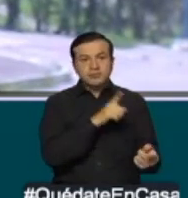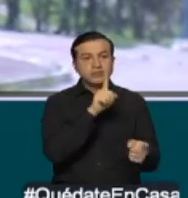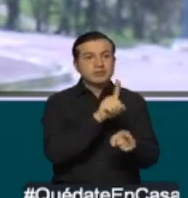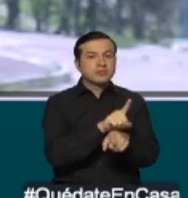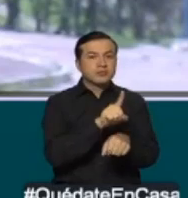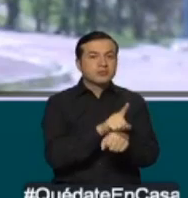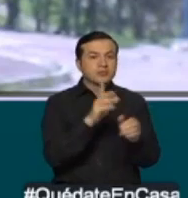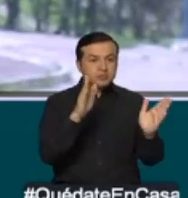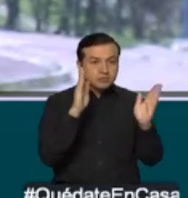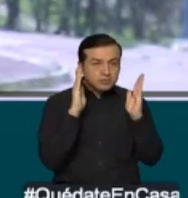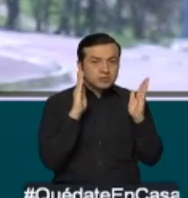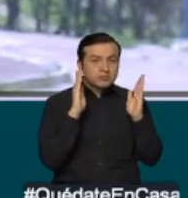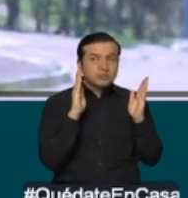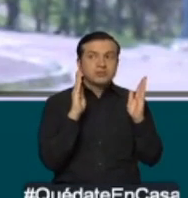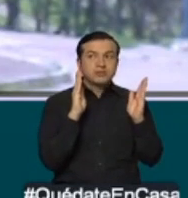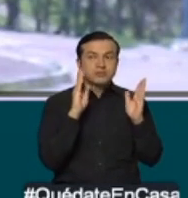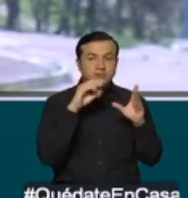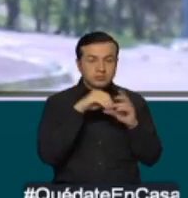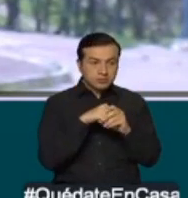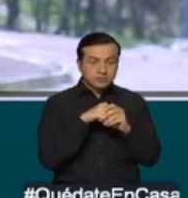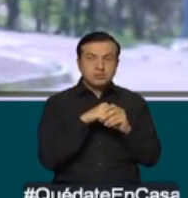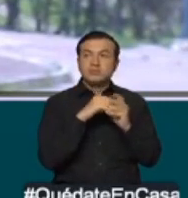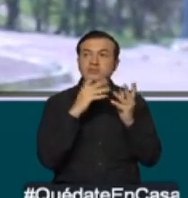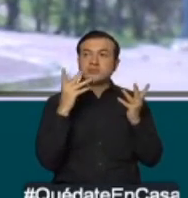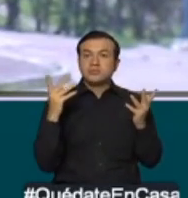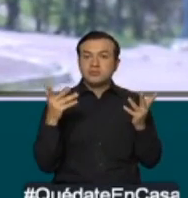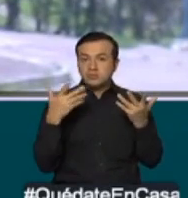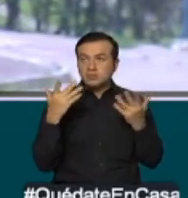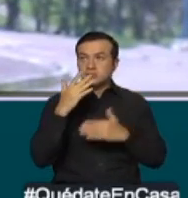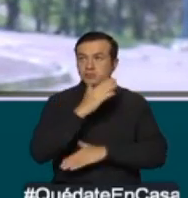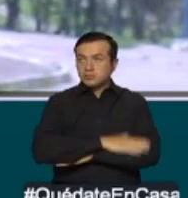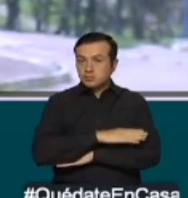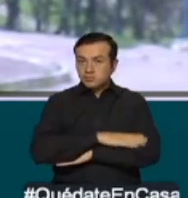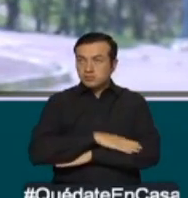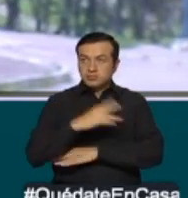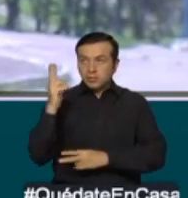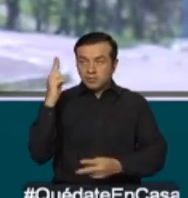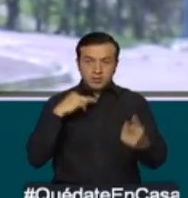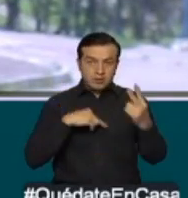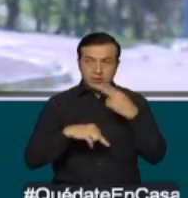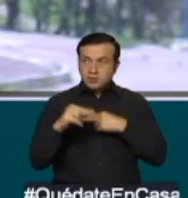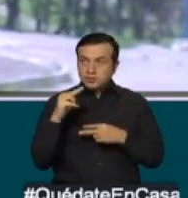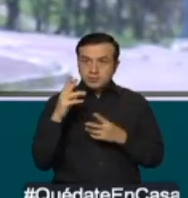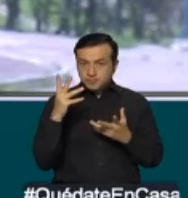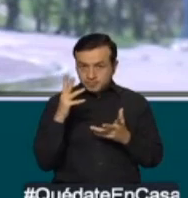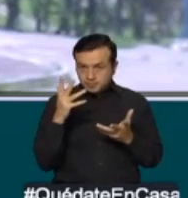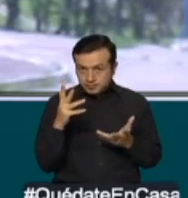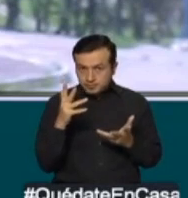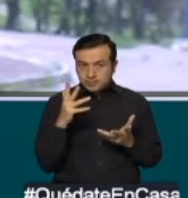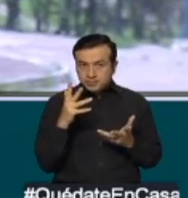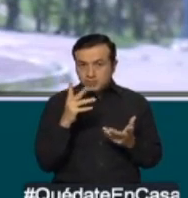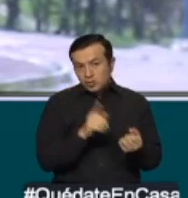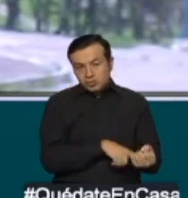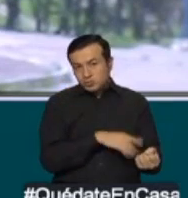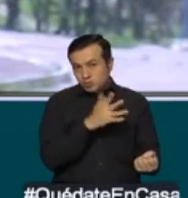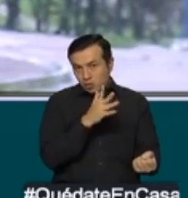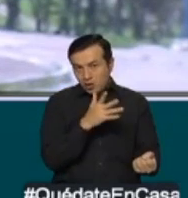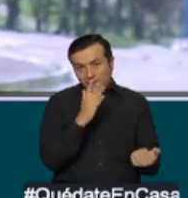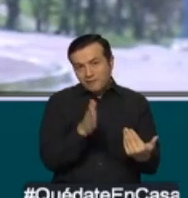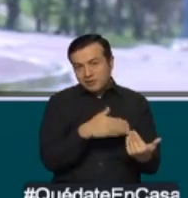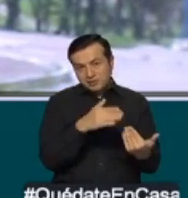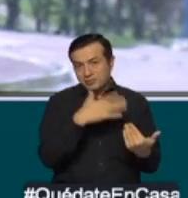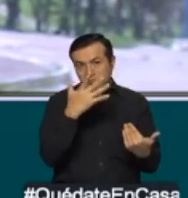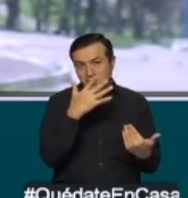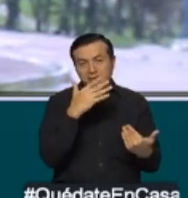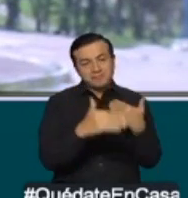médico nos atienda en la línea los ecuatorianos estamos acostumbrados a través de una plataforma hacer un traje médico entonces es un proceso que no obviamente no es fácil